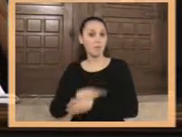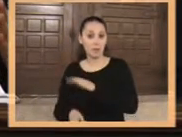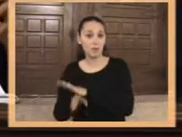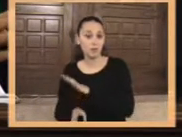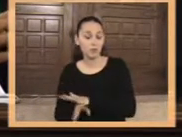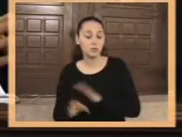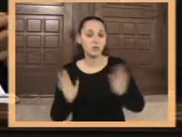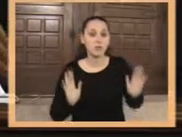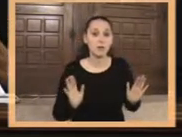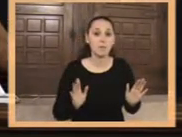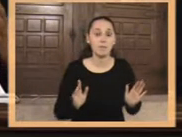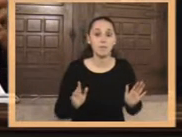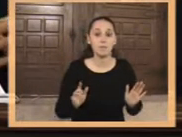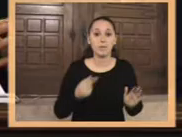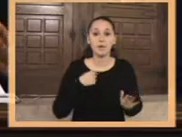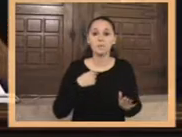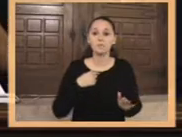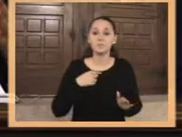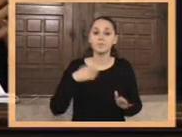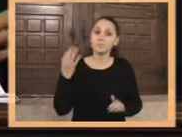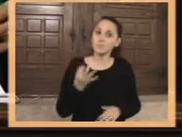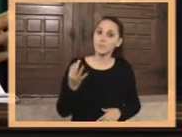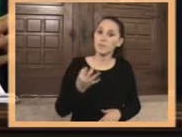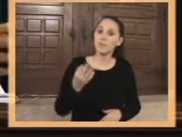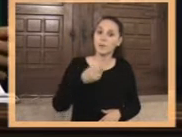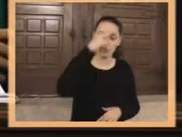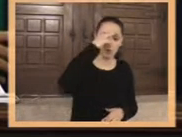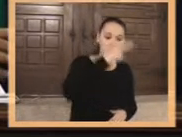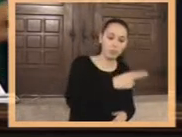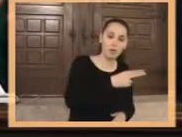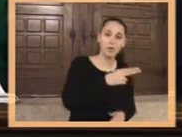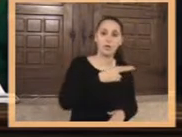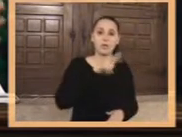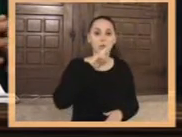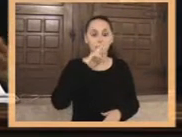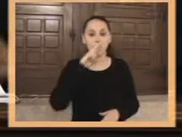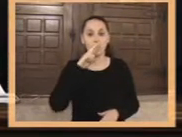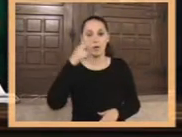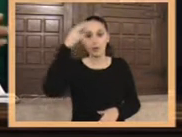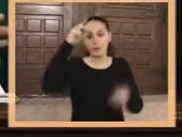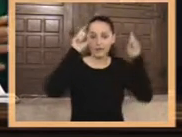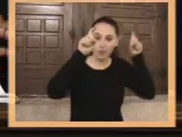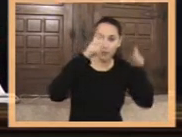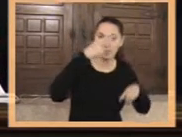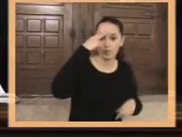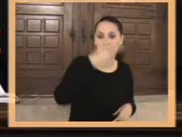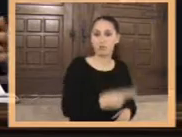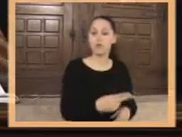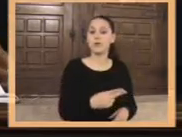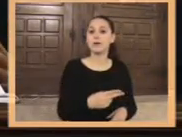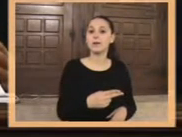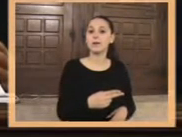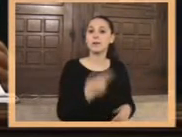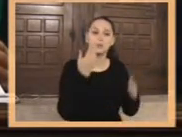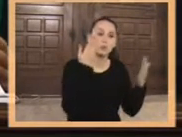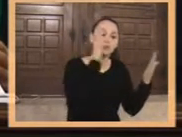yo tengo que ser leal a lo que represento y trasladarle con educación y con respeto, que lo utilizo siempre, siempre, y si puede ver